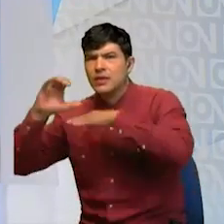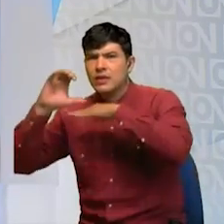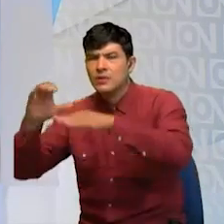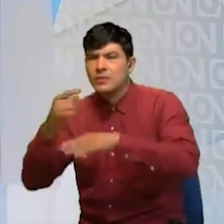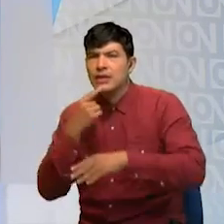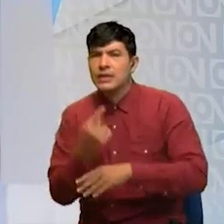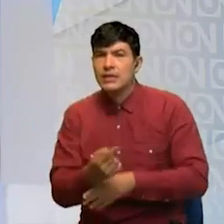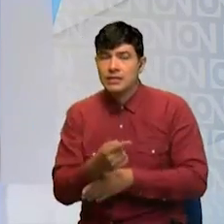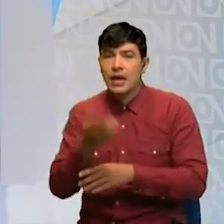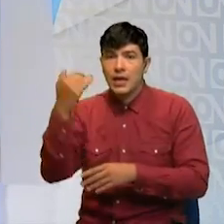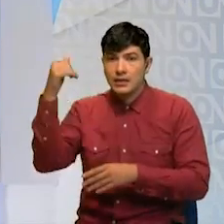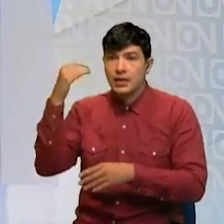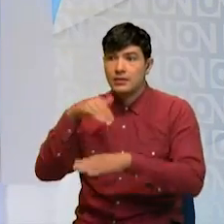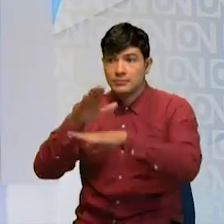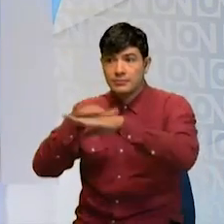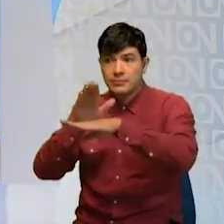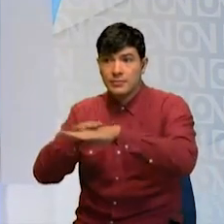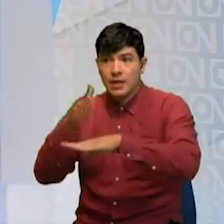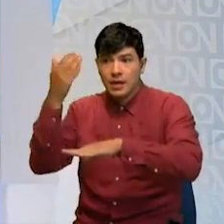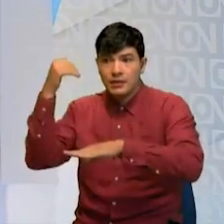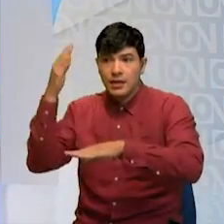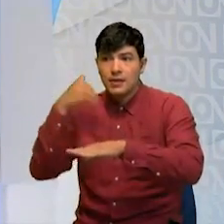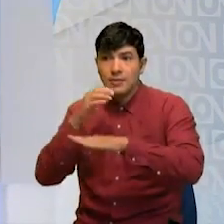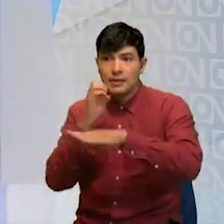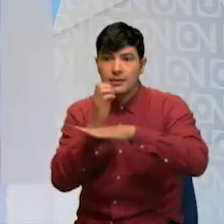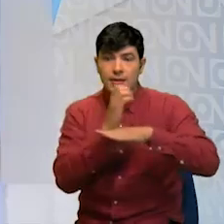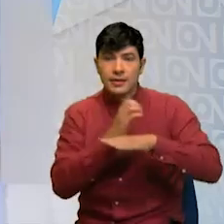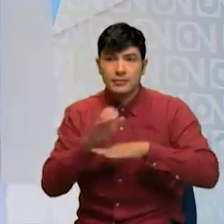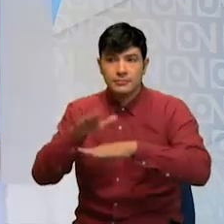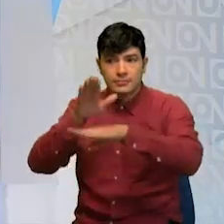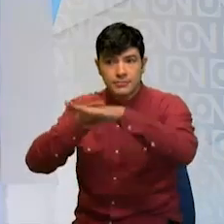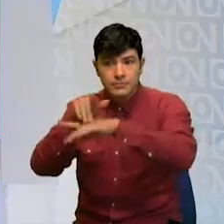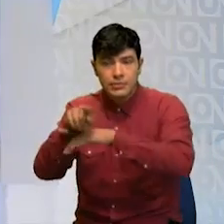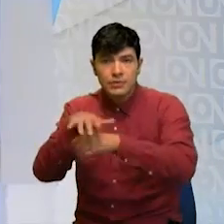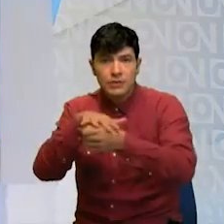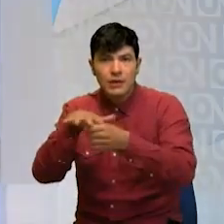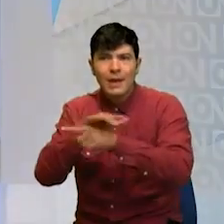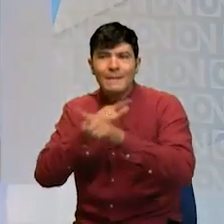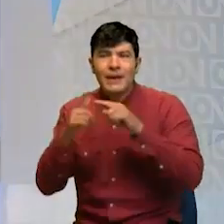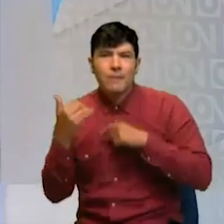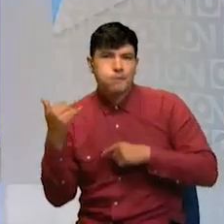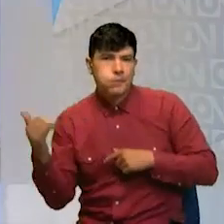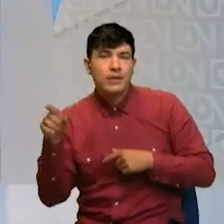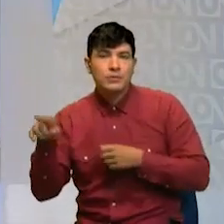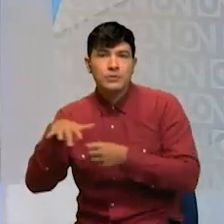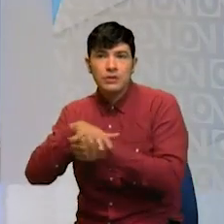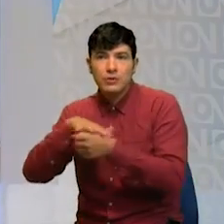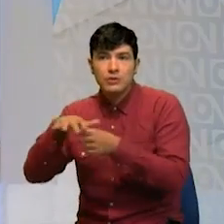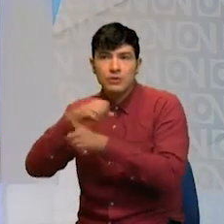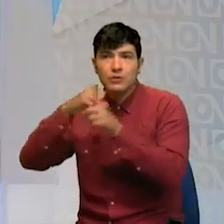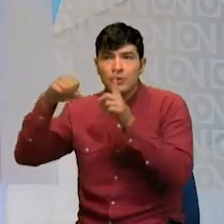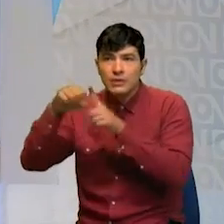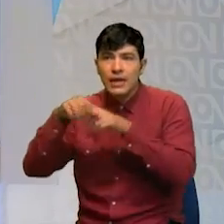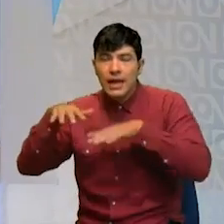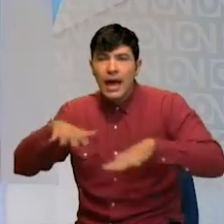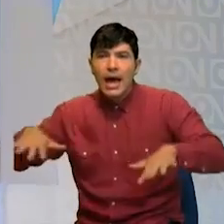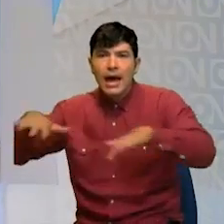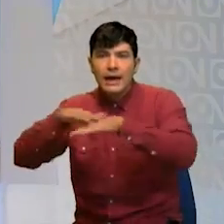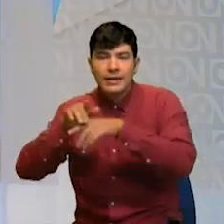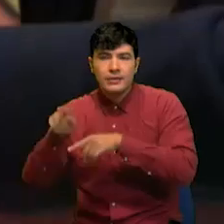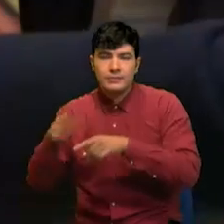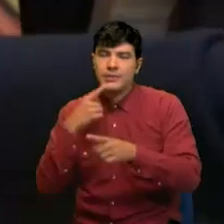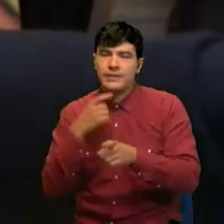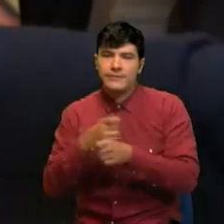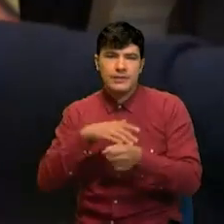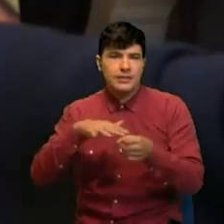que a pesar de las advertencias emitidas desde diferentes sectores, la situación social y de orden público en la zona continúa siendo compleja.